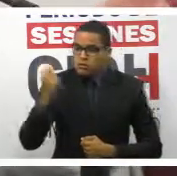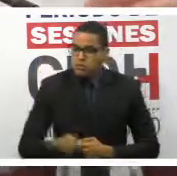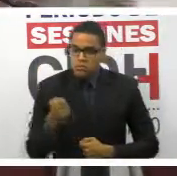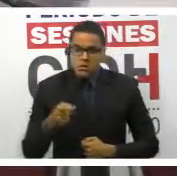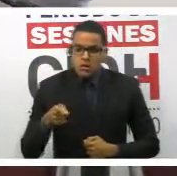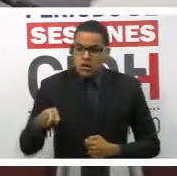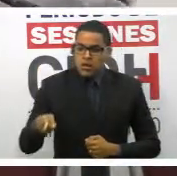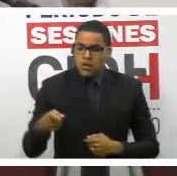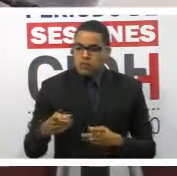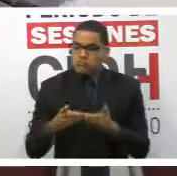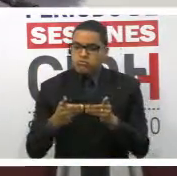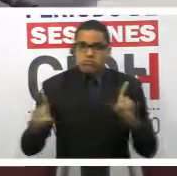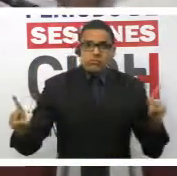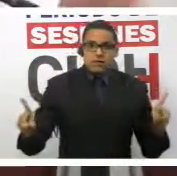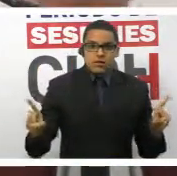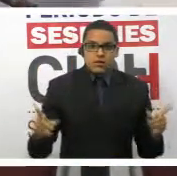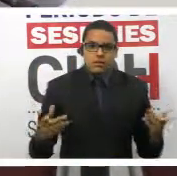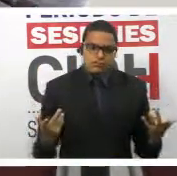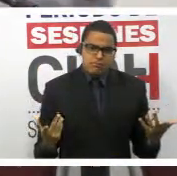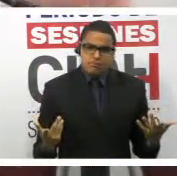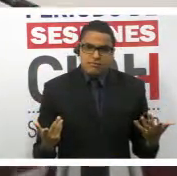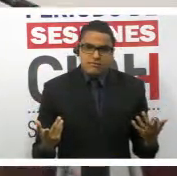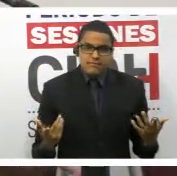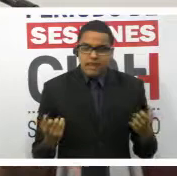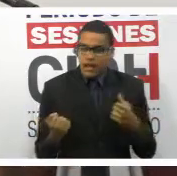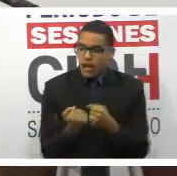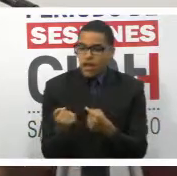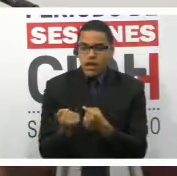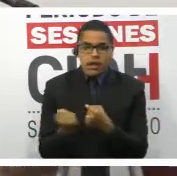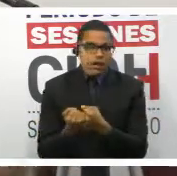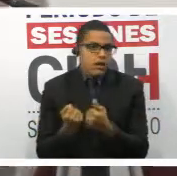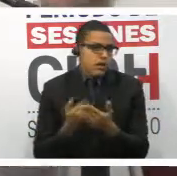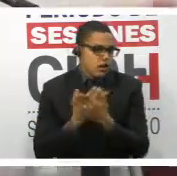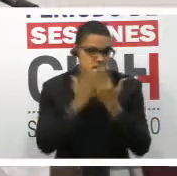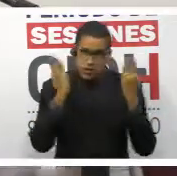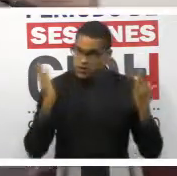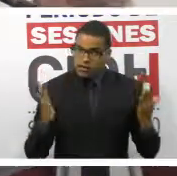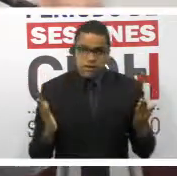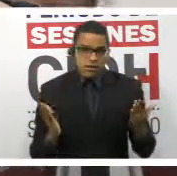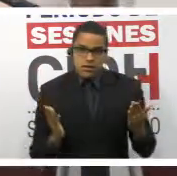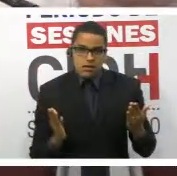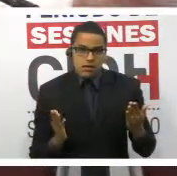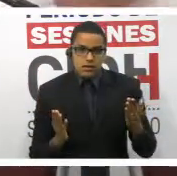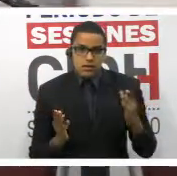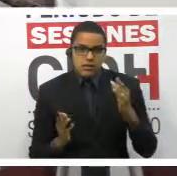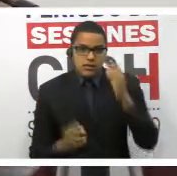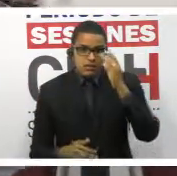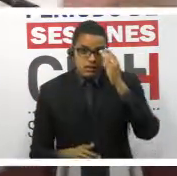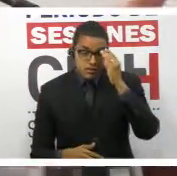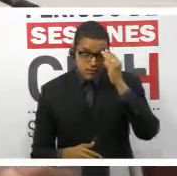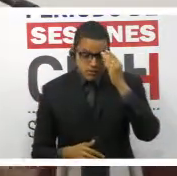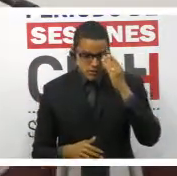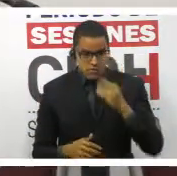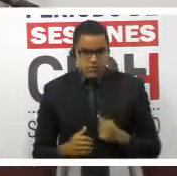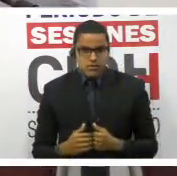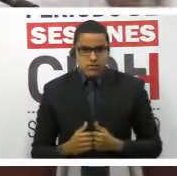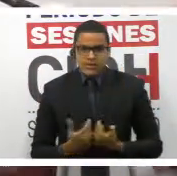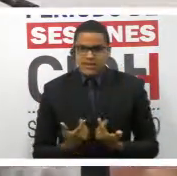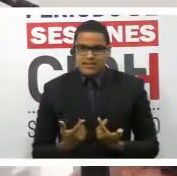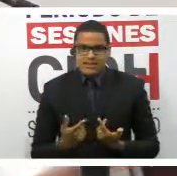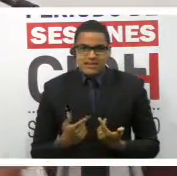de valor en el propio proceso de judicial digamos el juicio de valor donde se dice que las mujeres es sucia